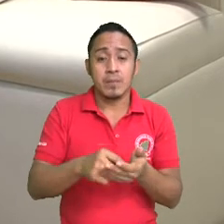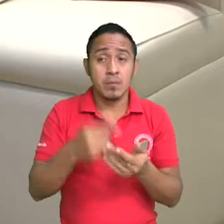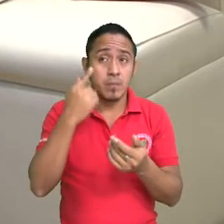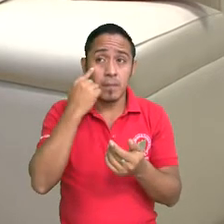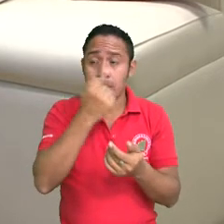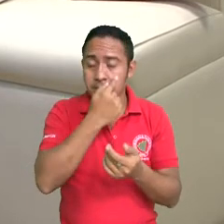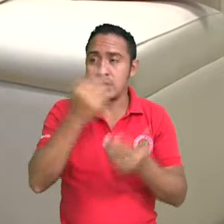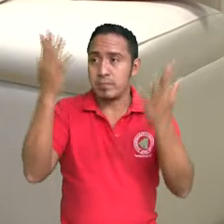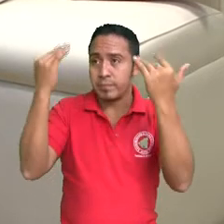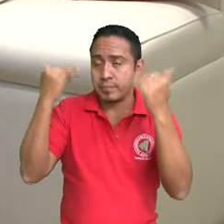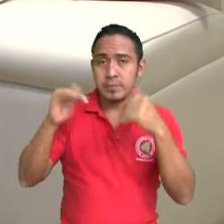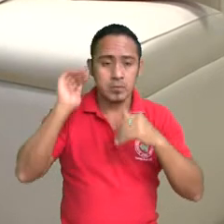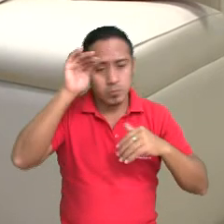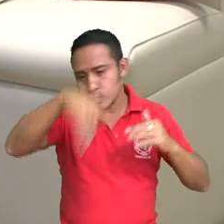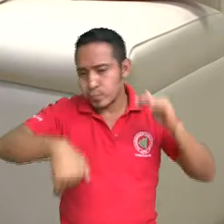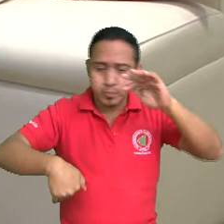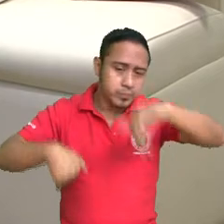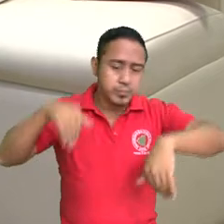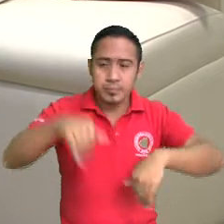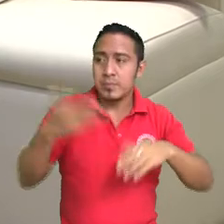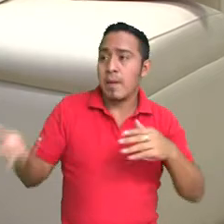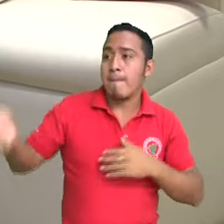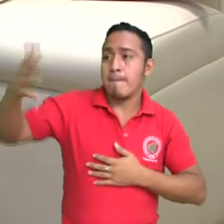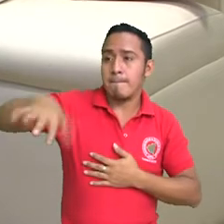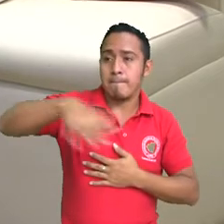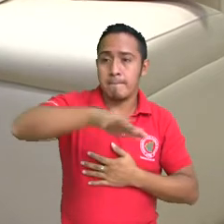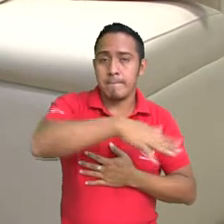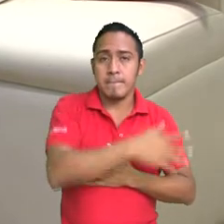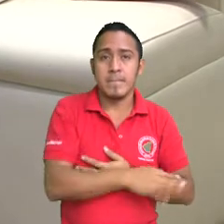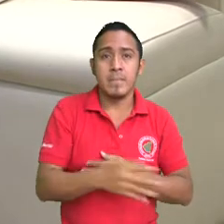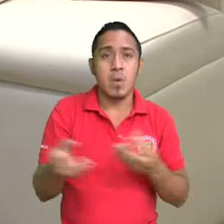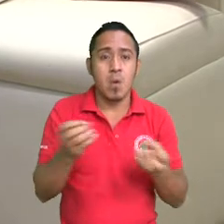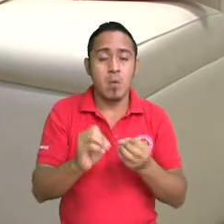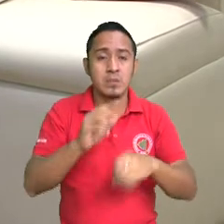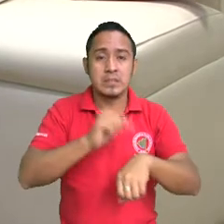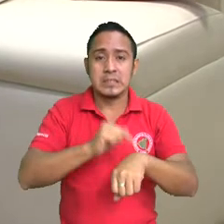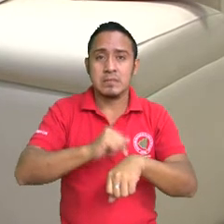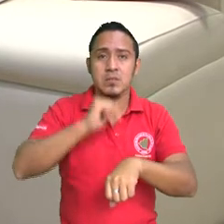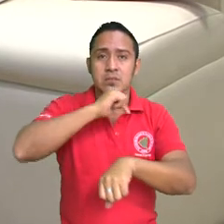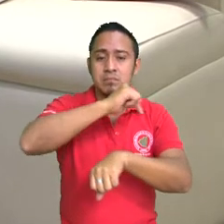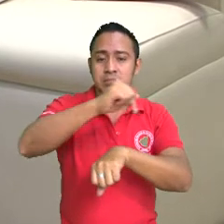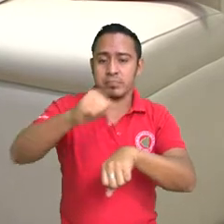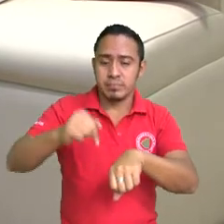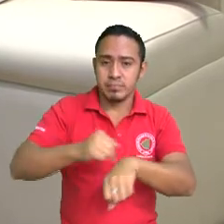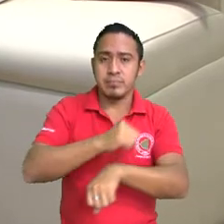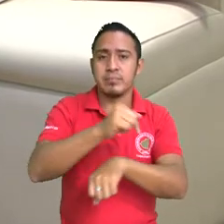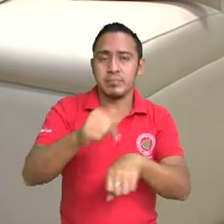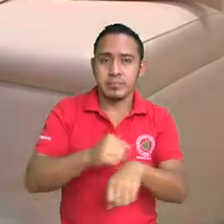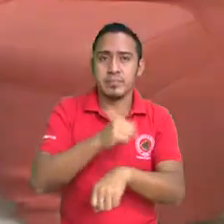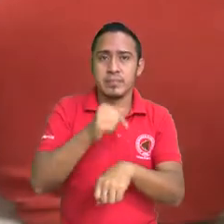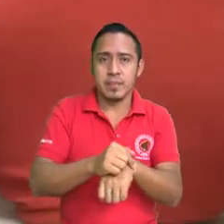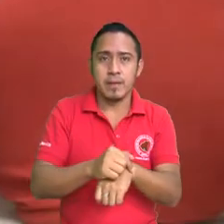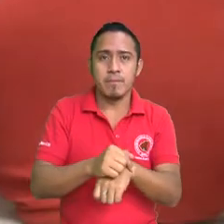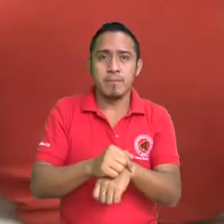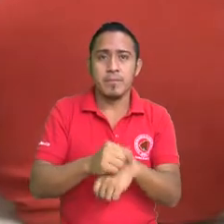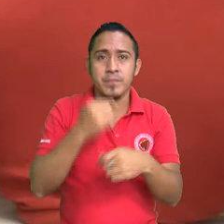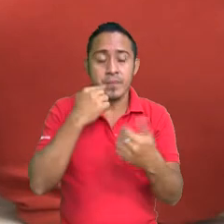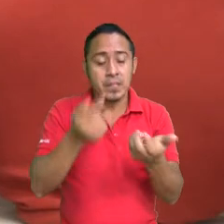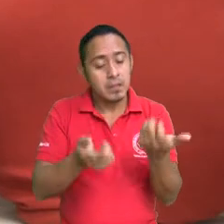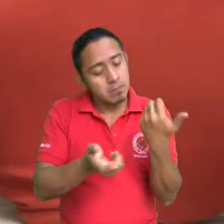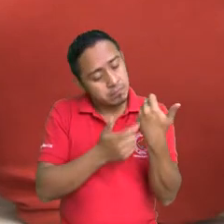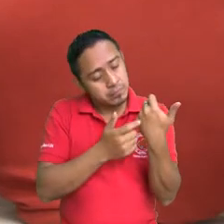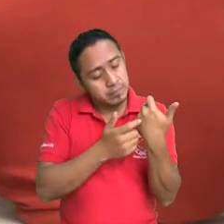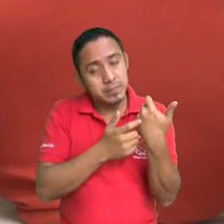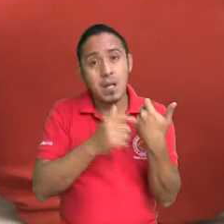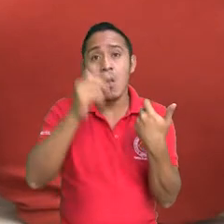ellos, si van a la piscina, al mar con ellos, o si abusan del número de horas estrictamente escrito en el reverso de la caja, que